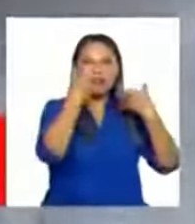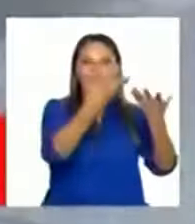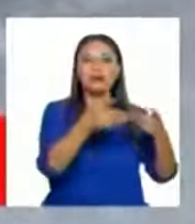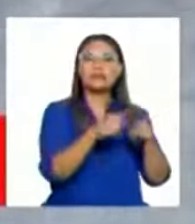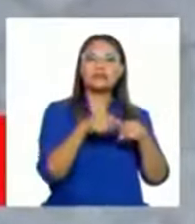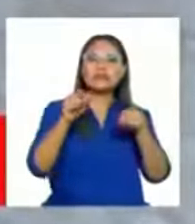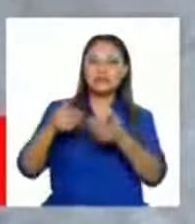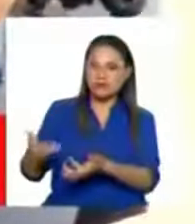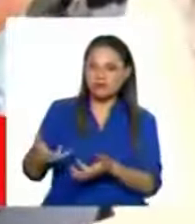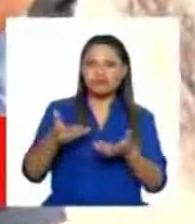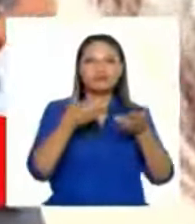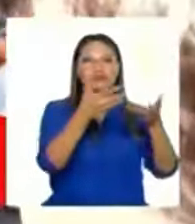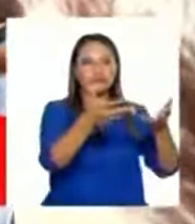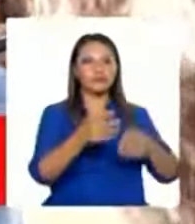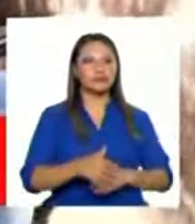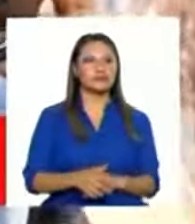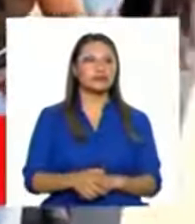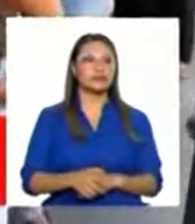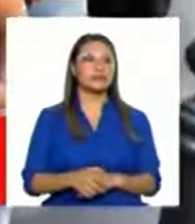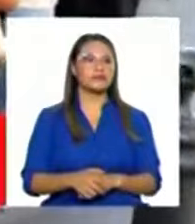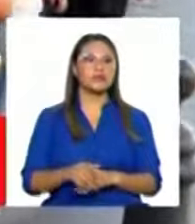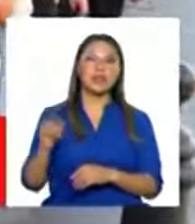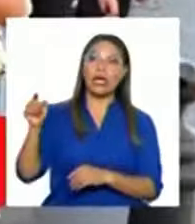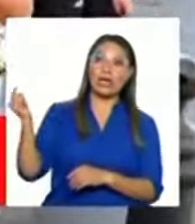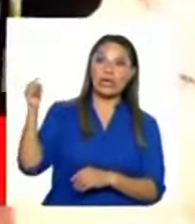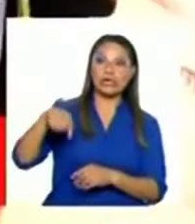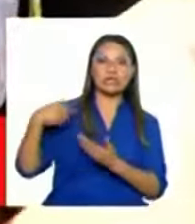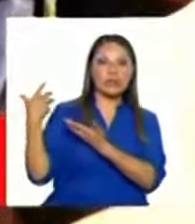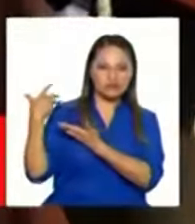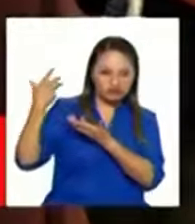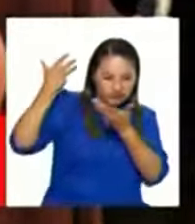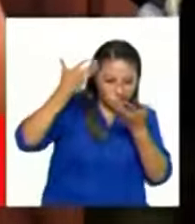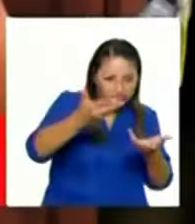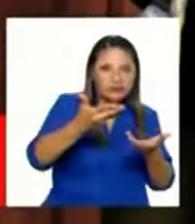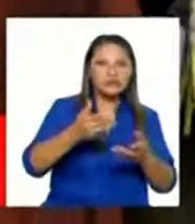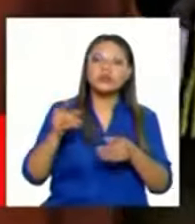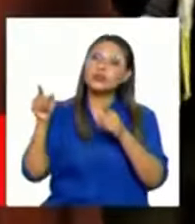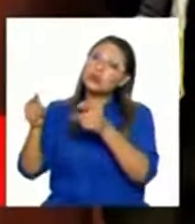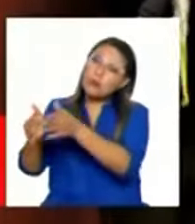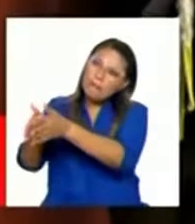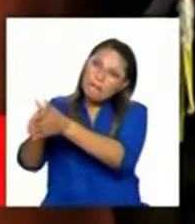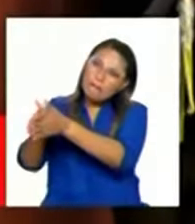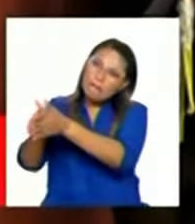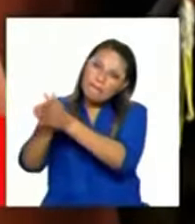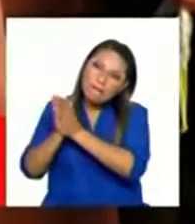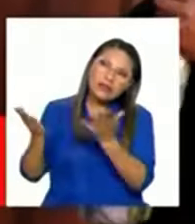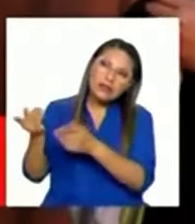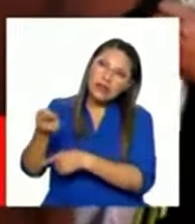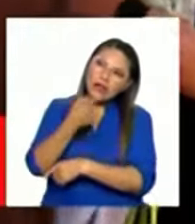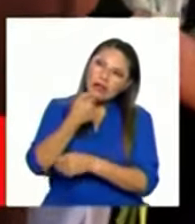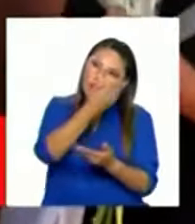necesitados. Como siempre, acá, trayéndole. ¿Qué te va a pedir el día de hoy, San Juditas?